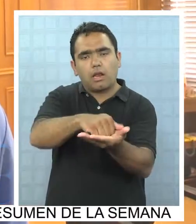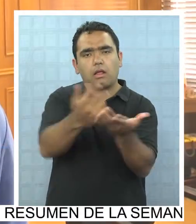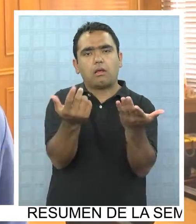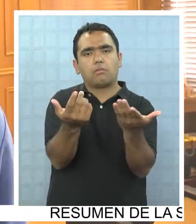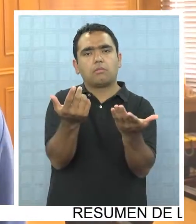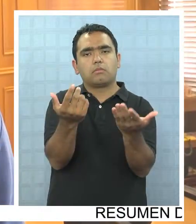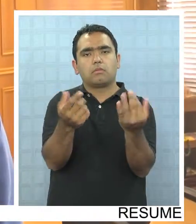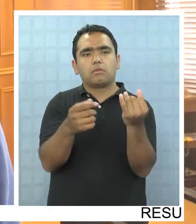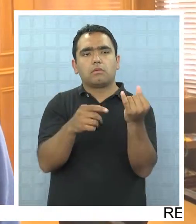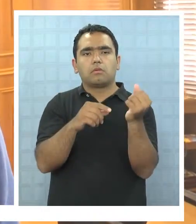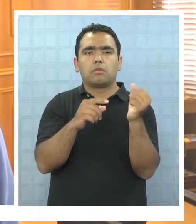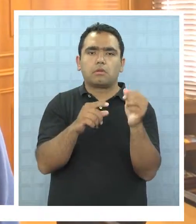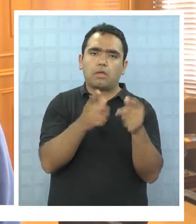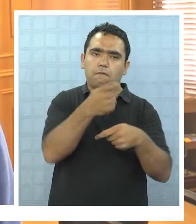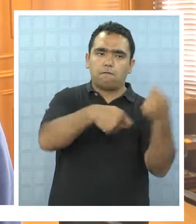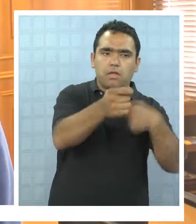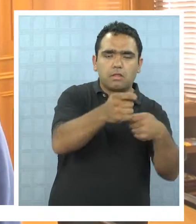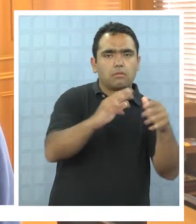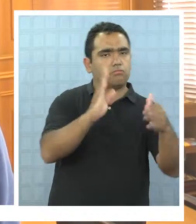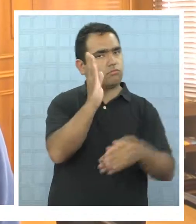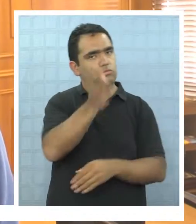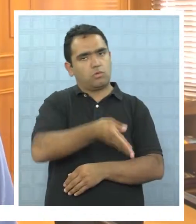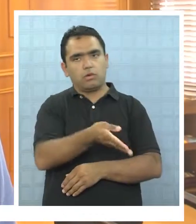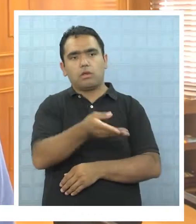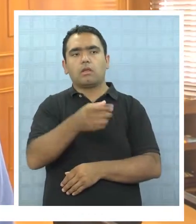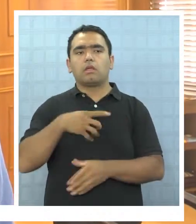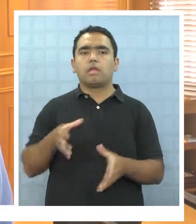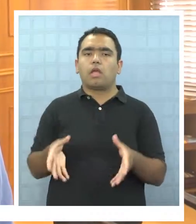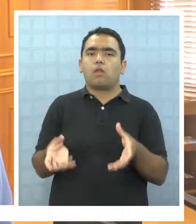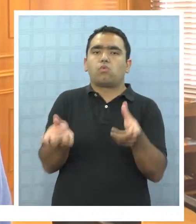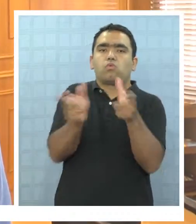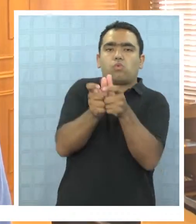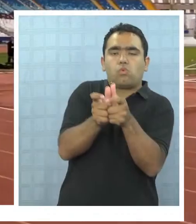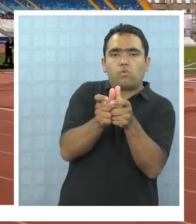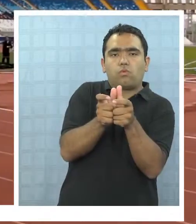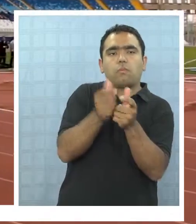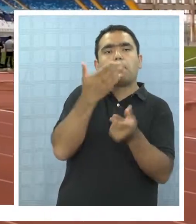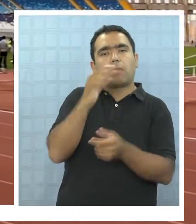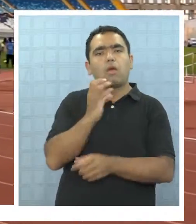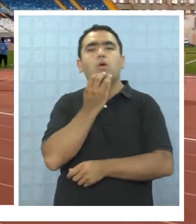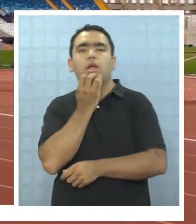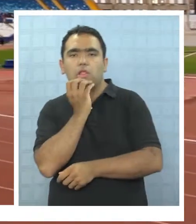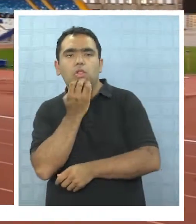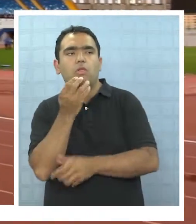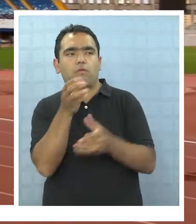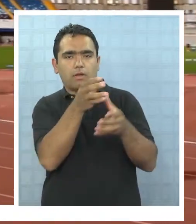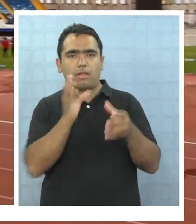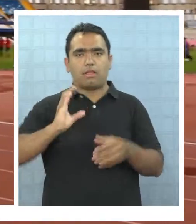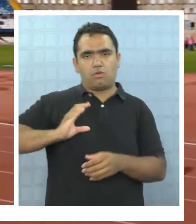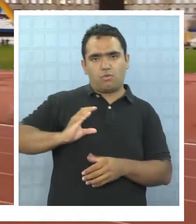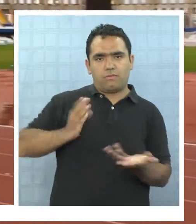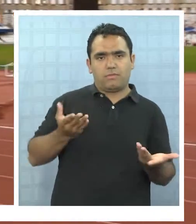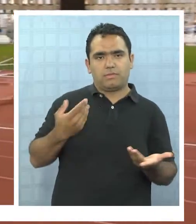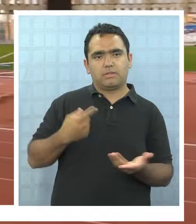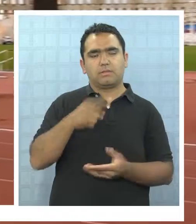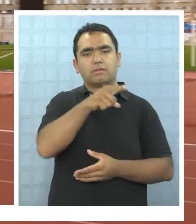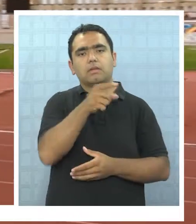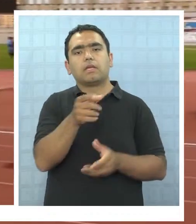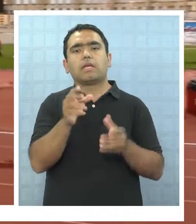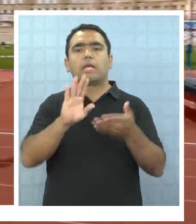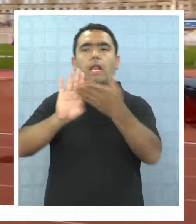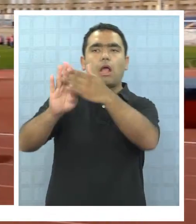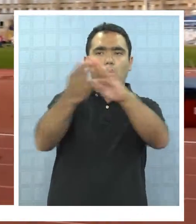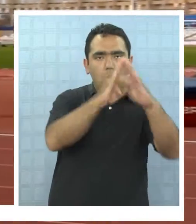para pedir la nulidad de la venta y así recuperar el club para la comunidad antofagasta, para la corporación